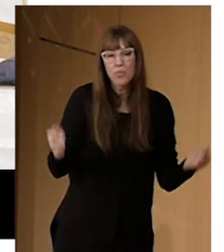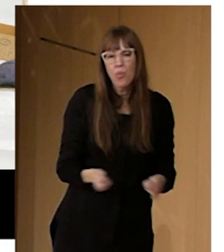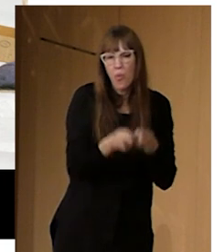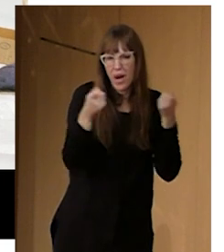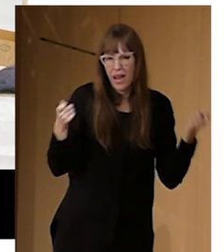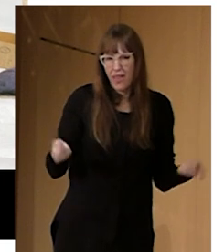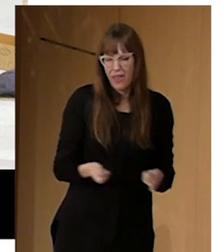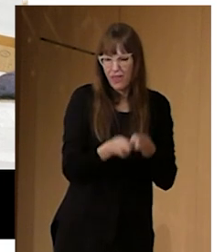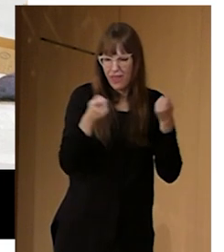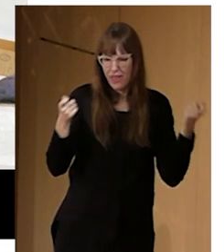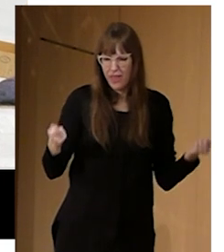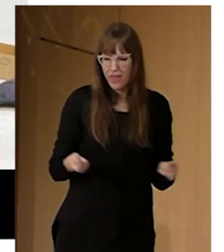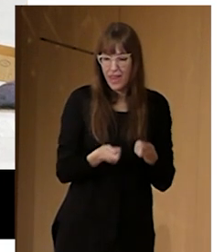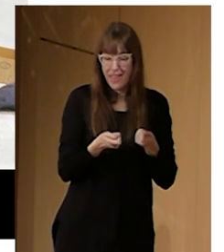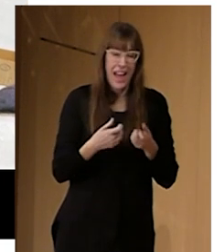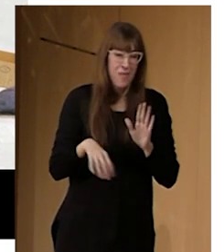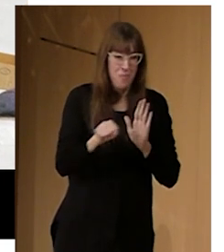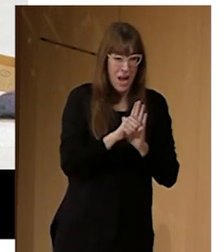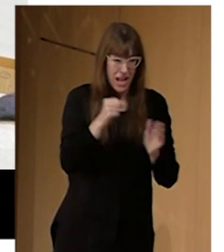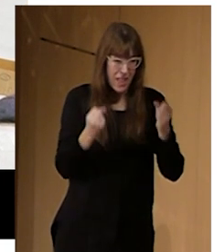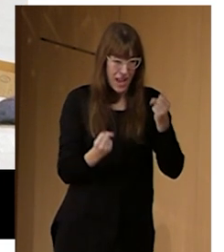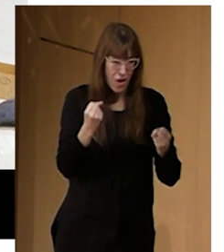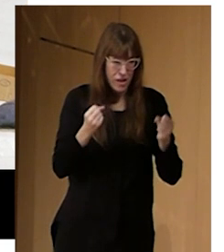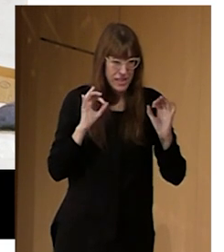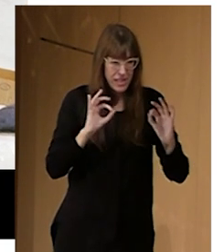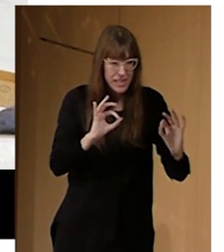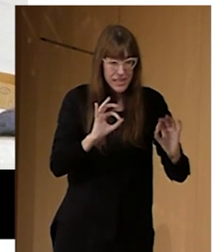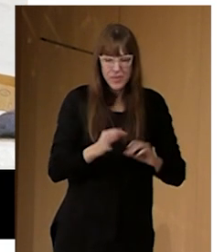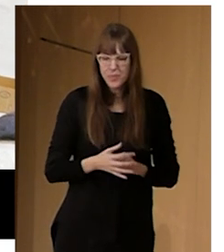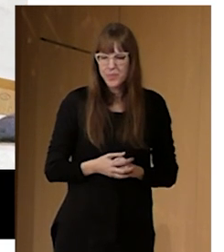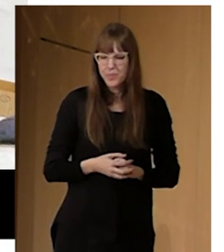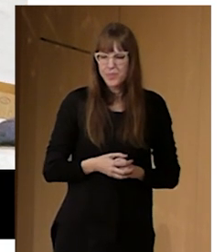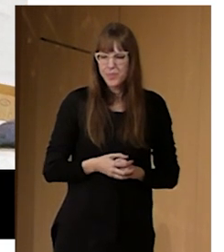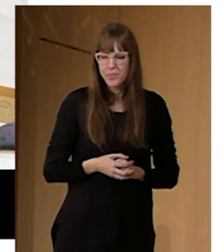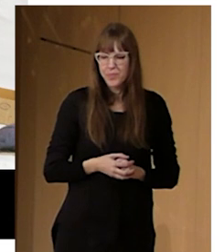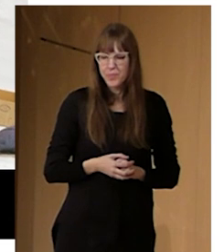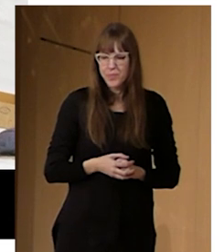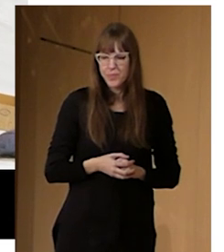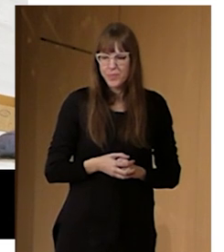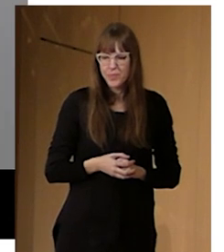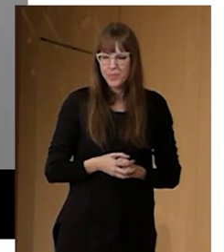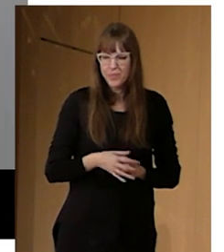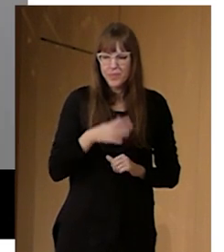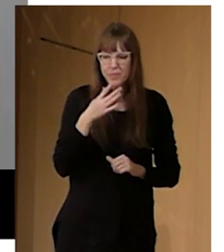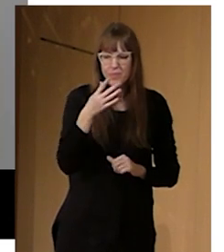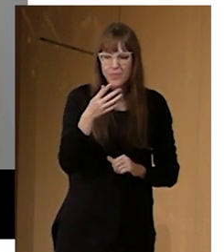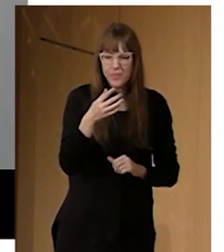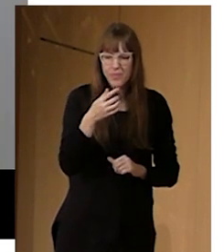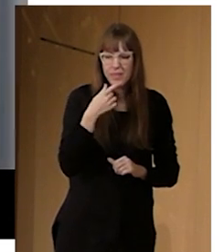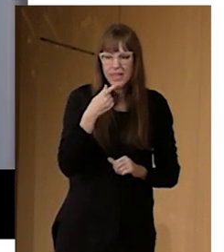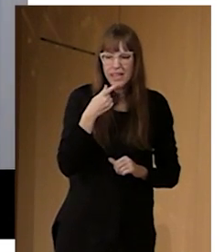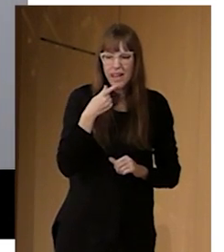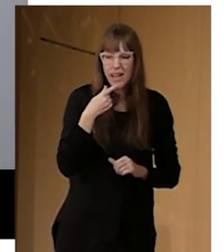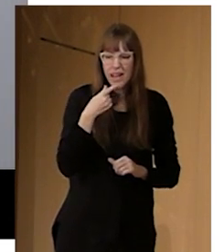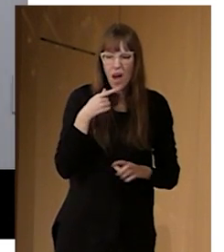para la marca de coches citroen o simplemente un reportaje sobre las vacaciones